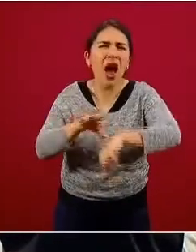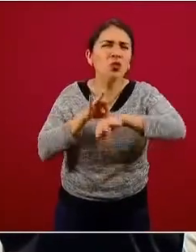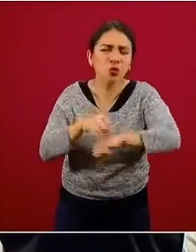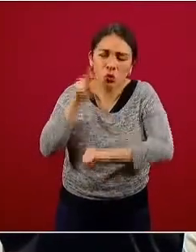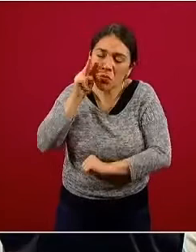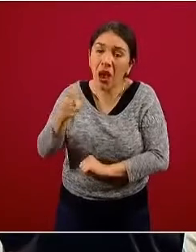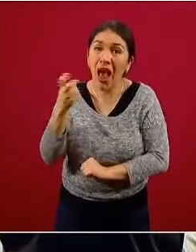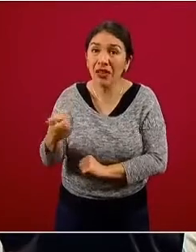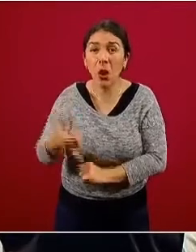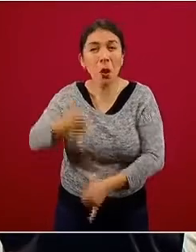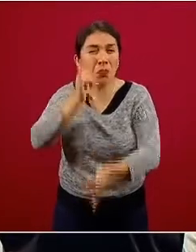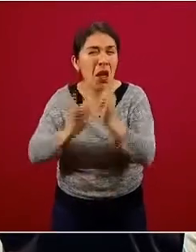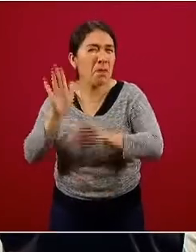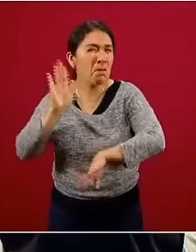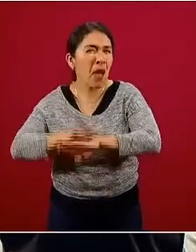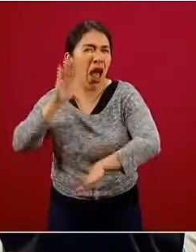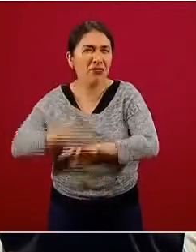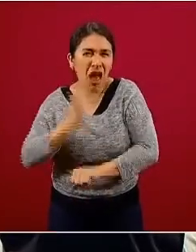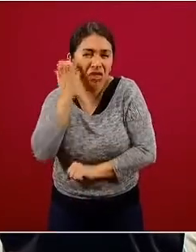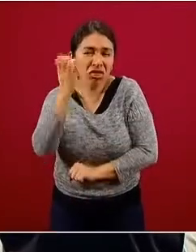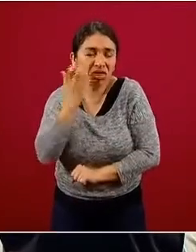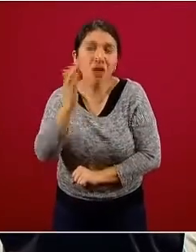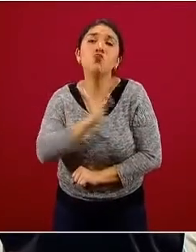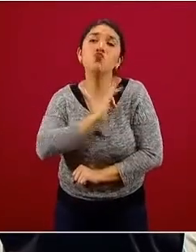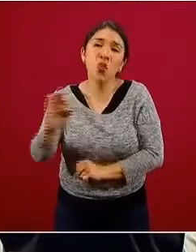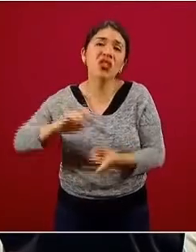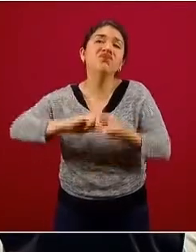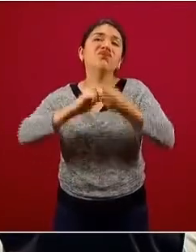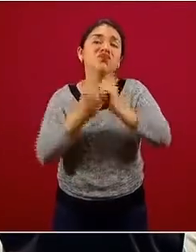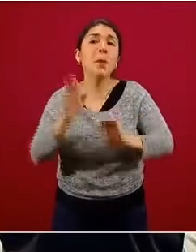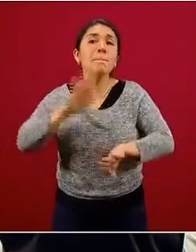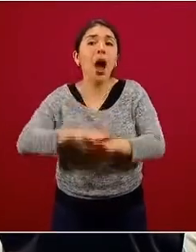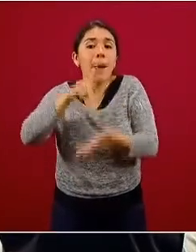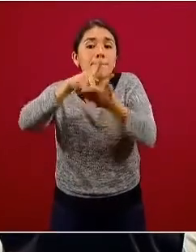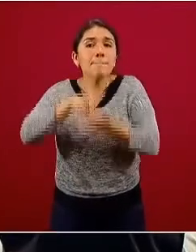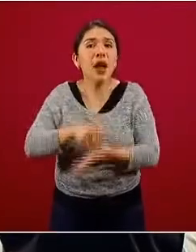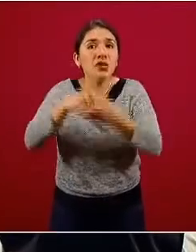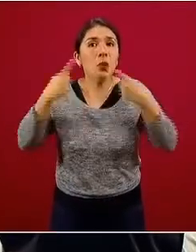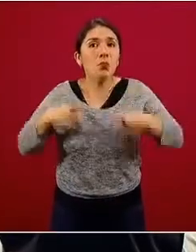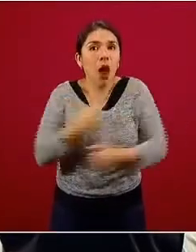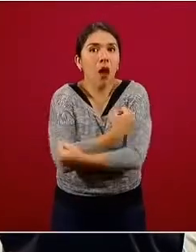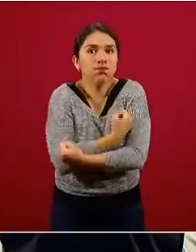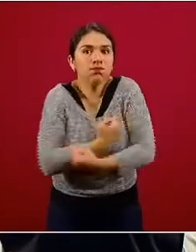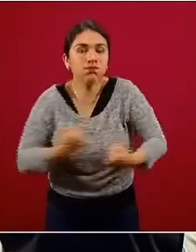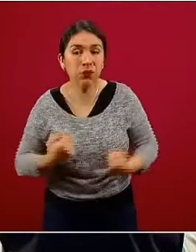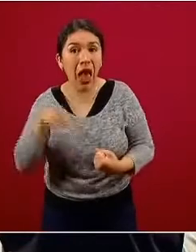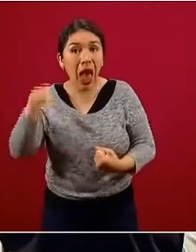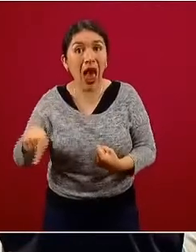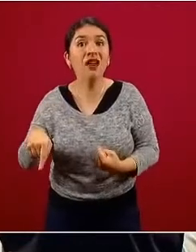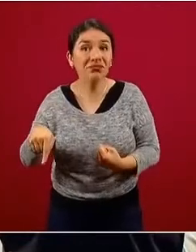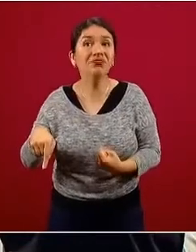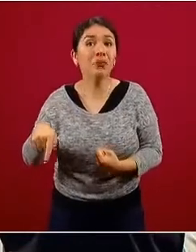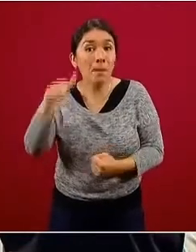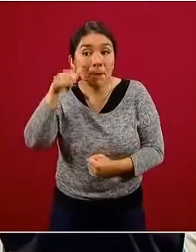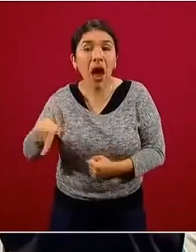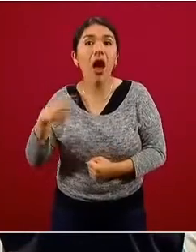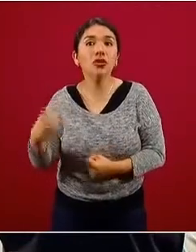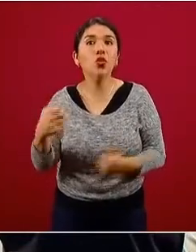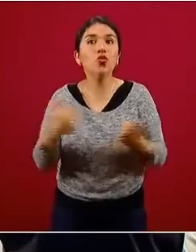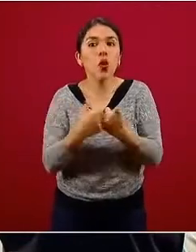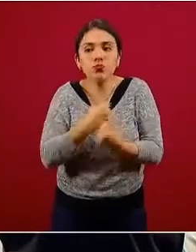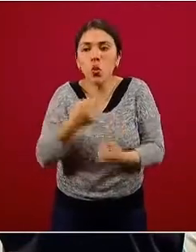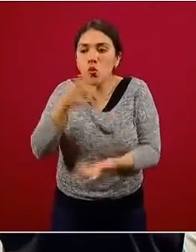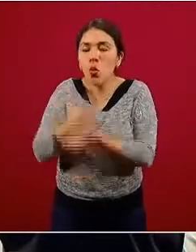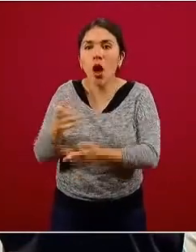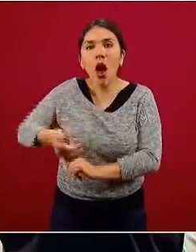contundente de que su consumo excesivo aumenta el peso de las personas, es decir, lleva a sobrepeso y a